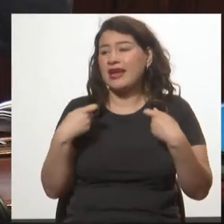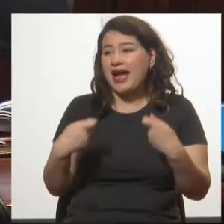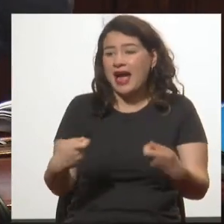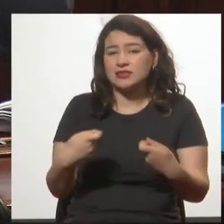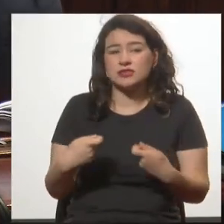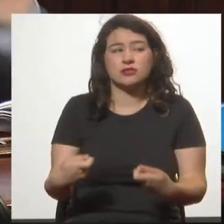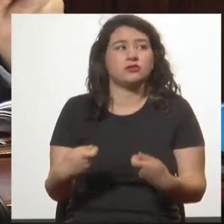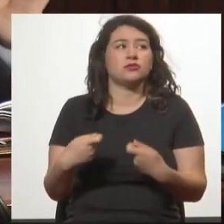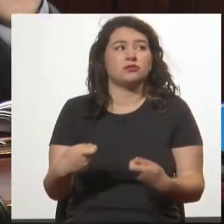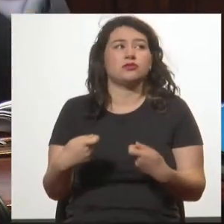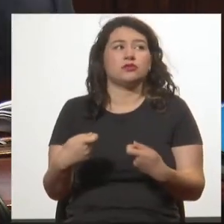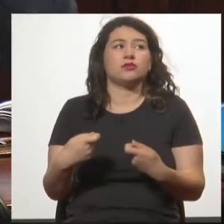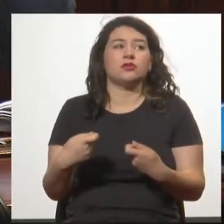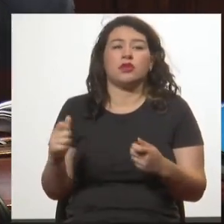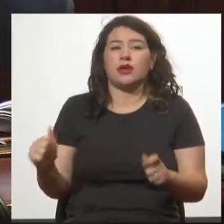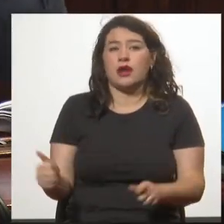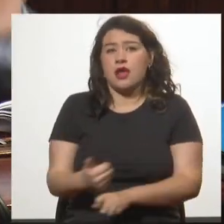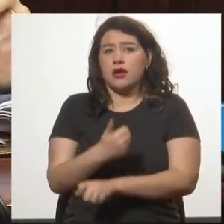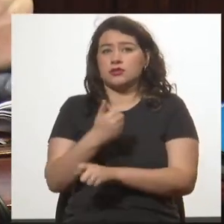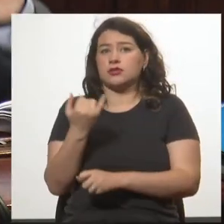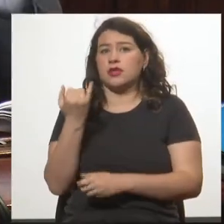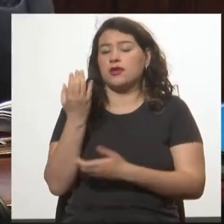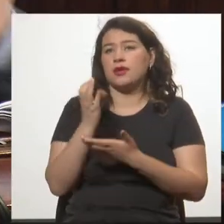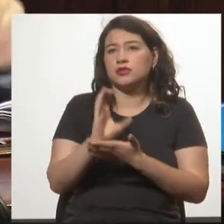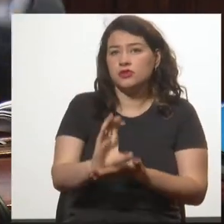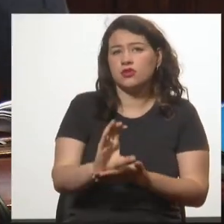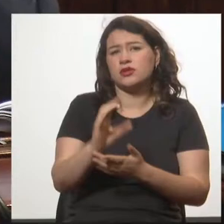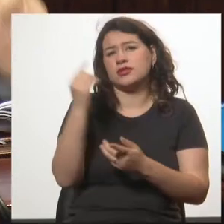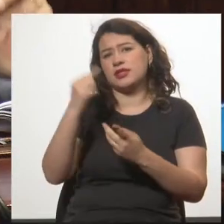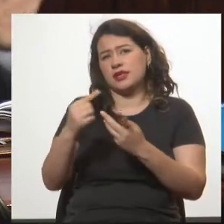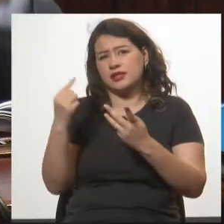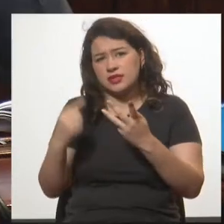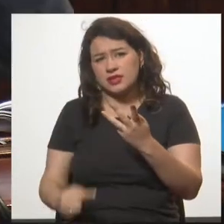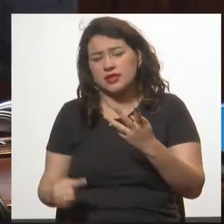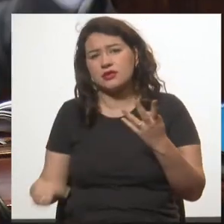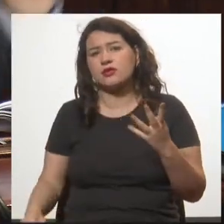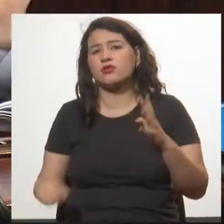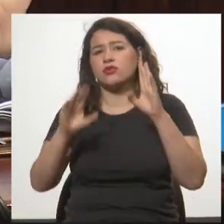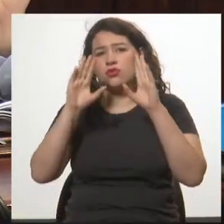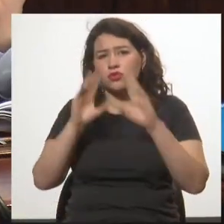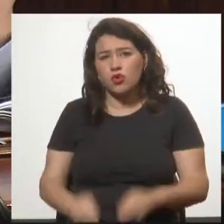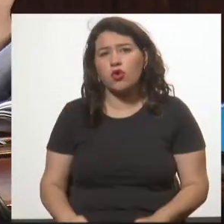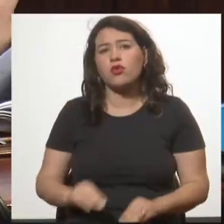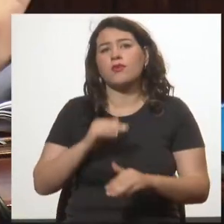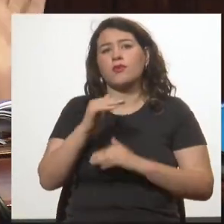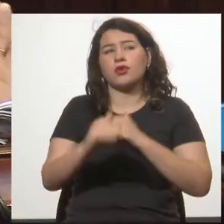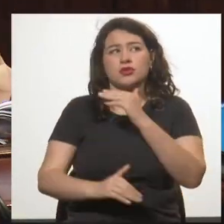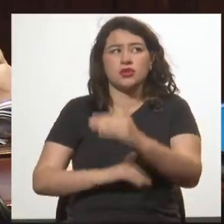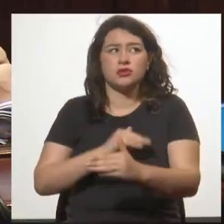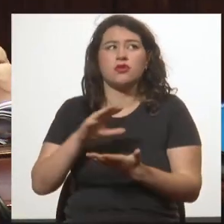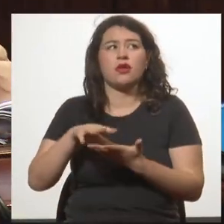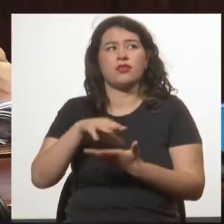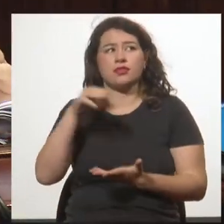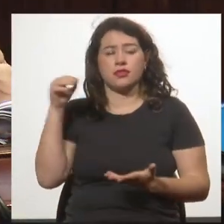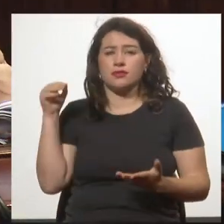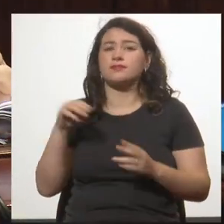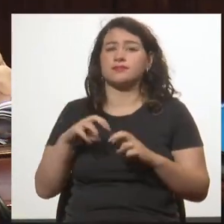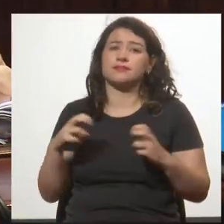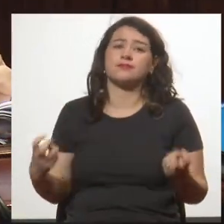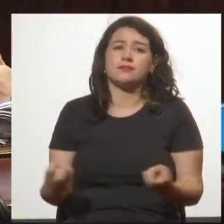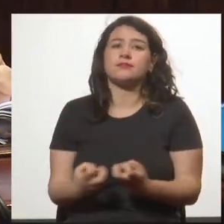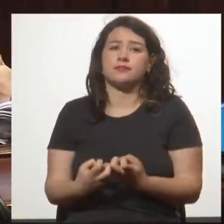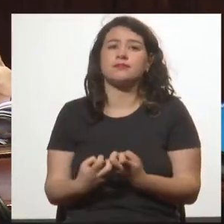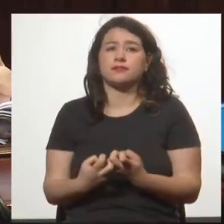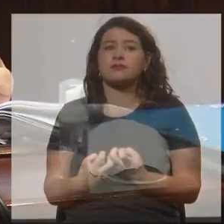de ganancias de inversiones etcétera etcétera todo el proceso de ante la arena lo declaró